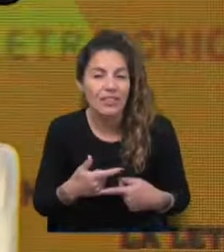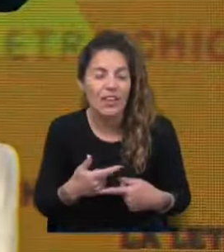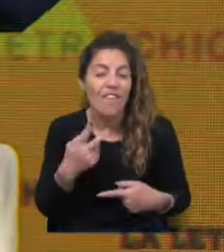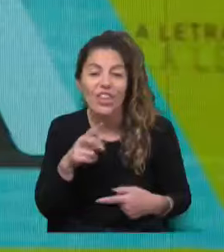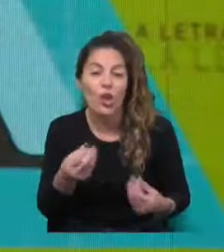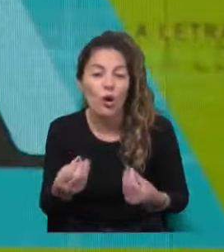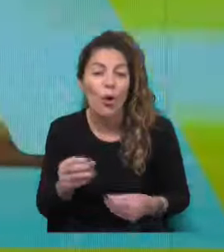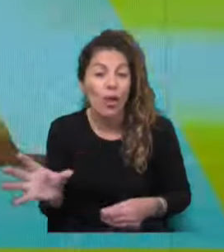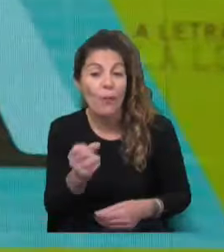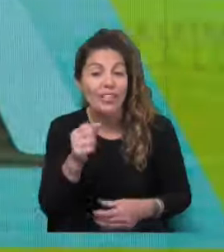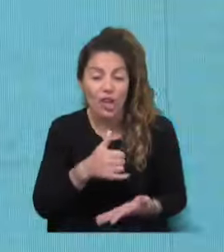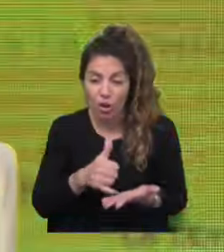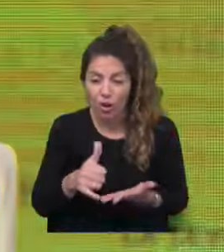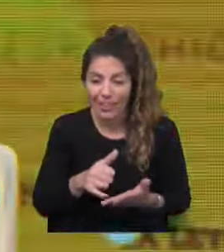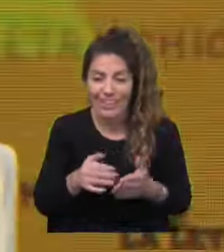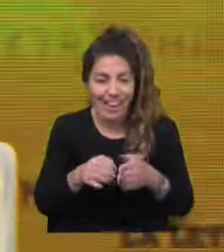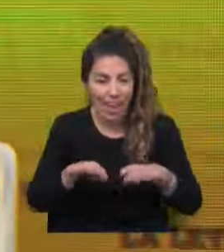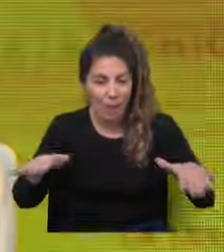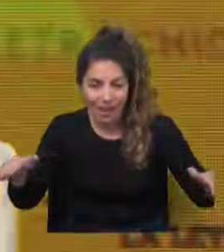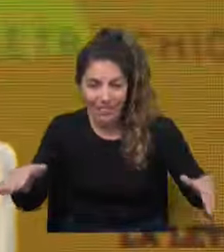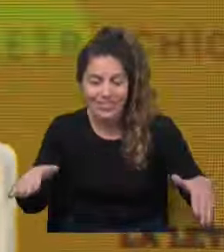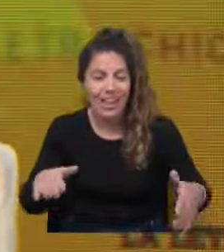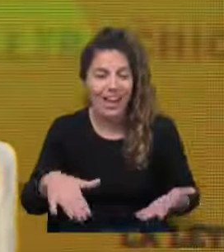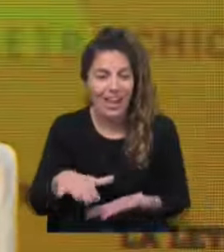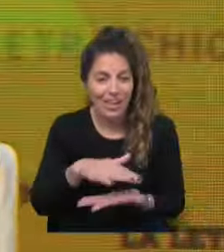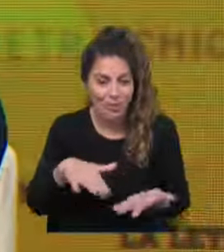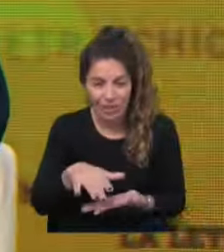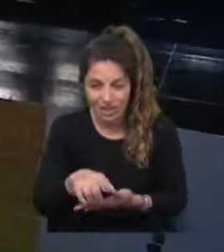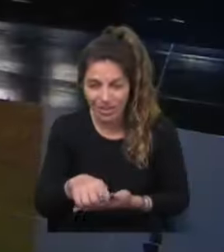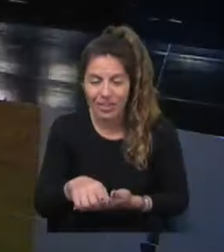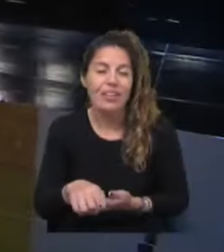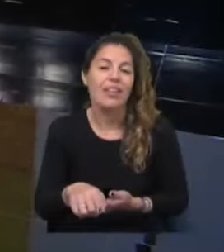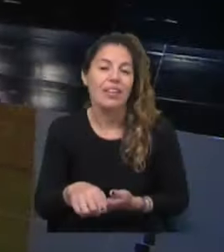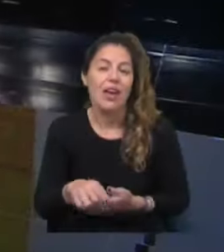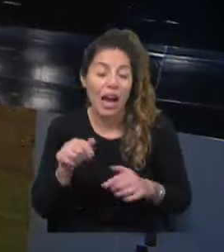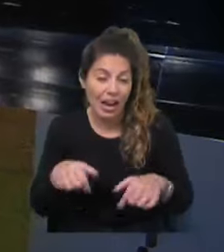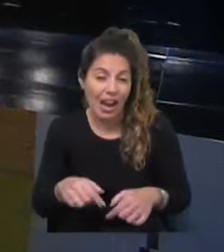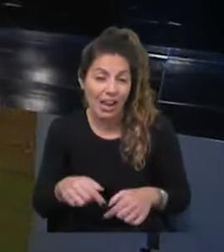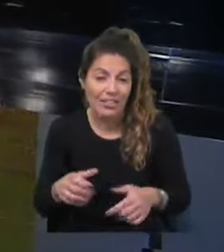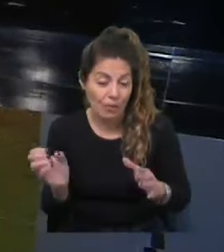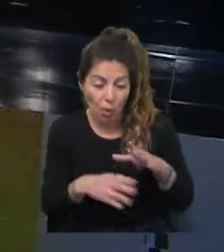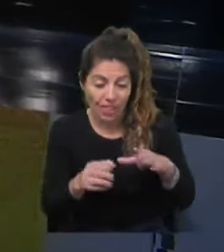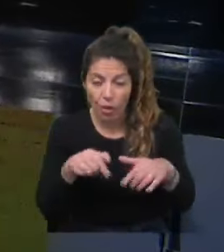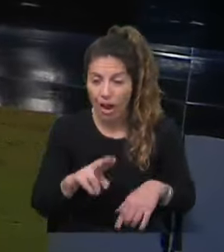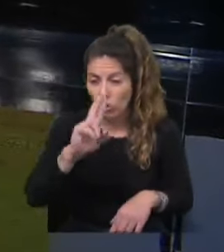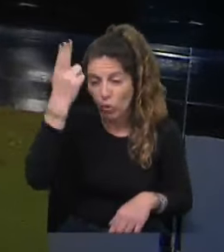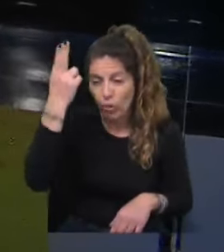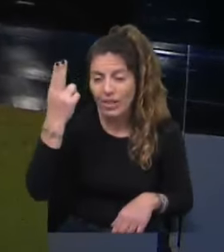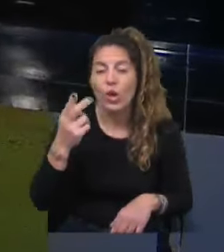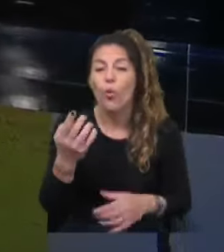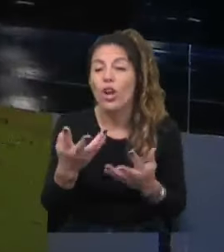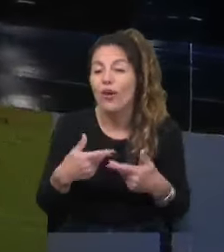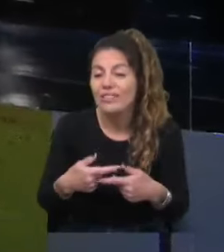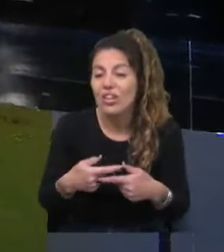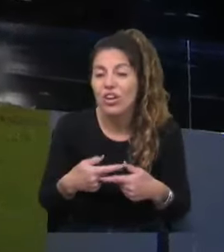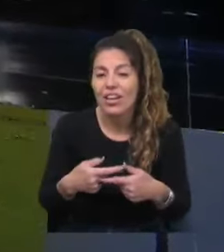Cuando apareció la cocaína. En la playa, en la zona de San Antonio, por ahí. Pero pasó acá, se había copiado acá en Uruguay y una organización